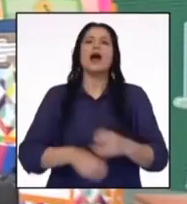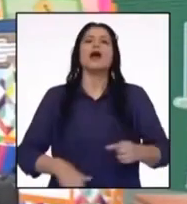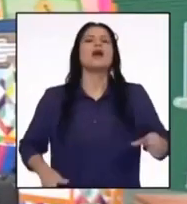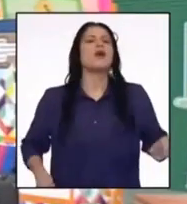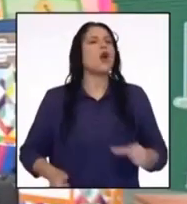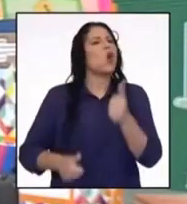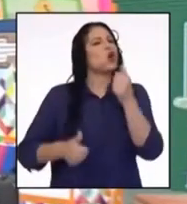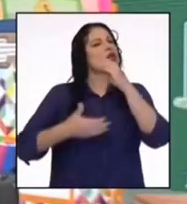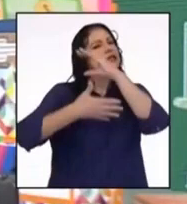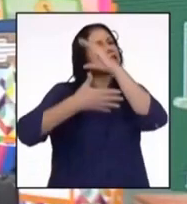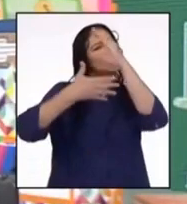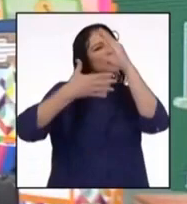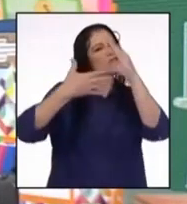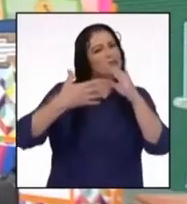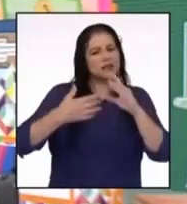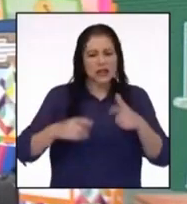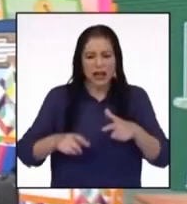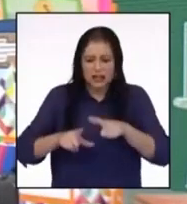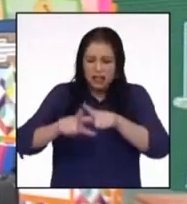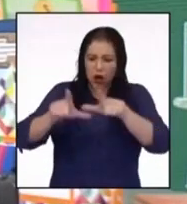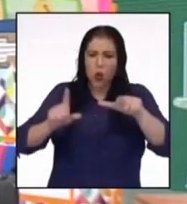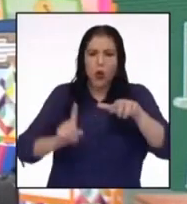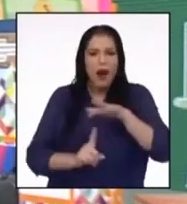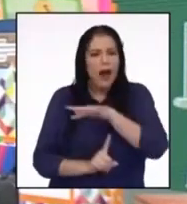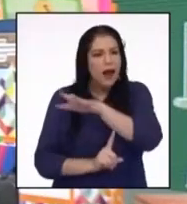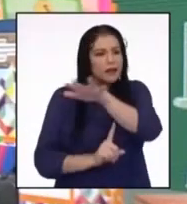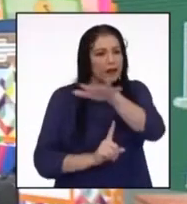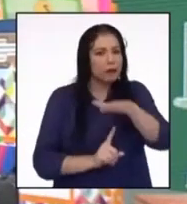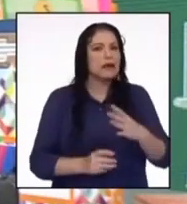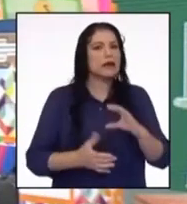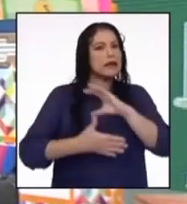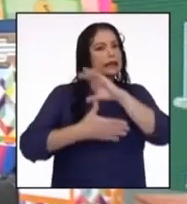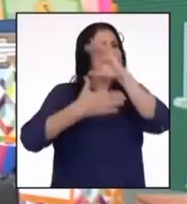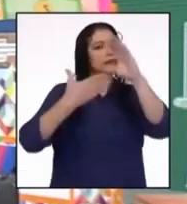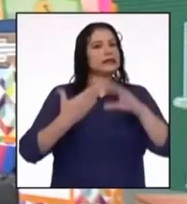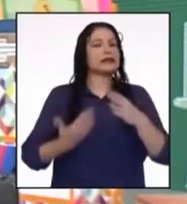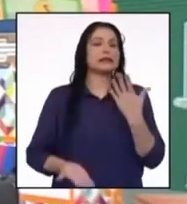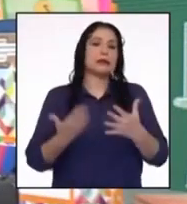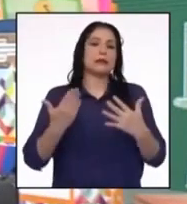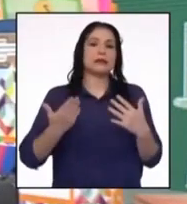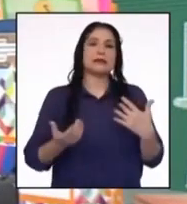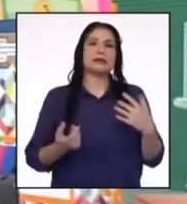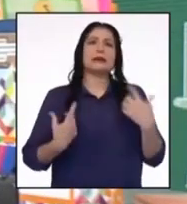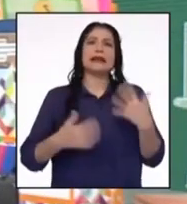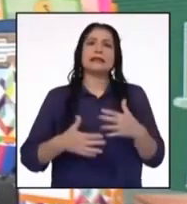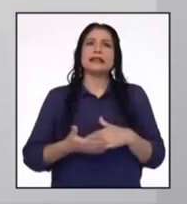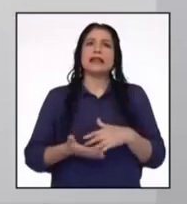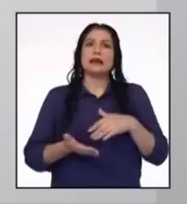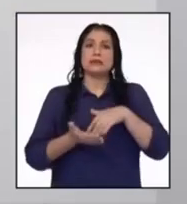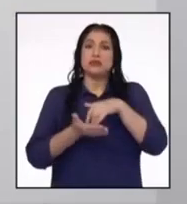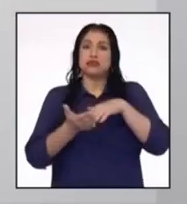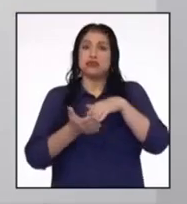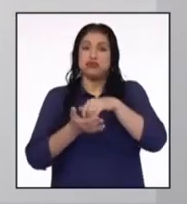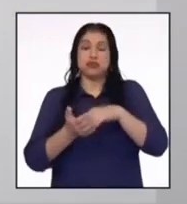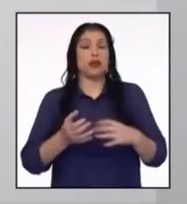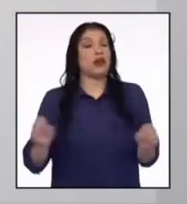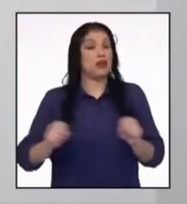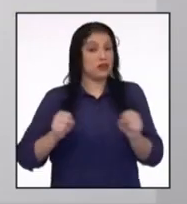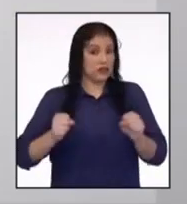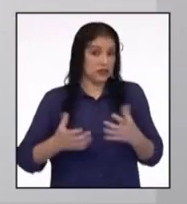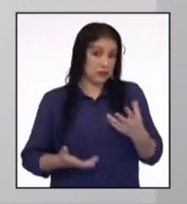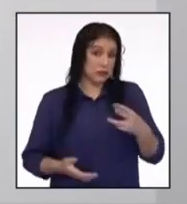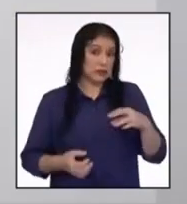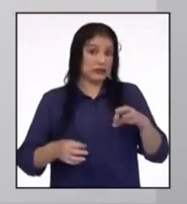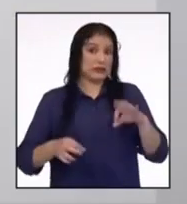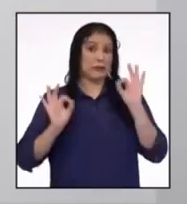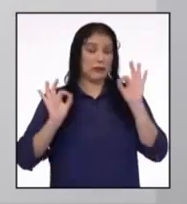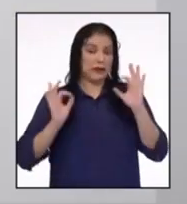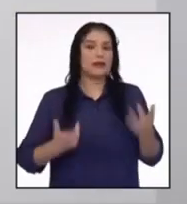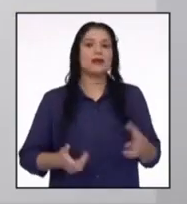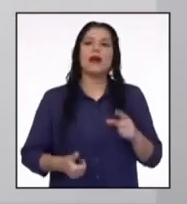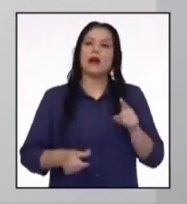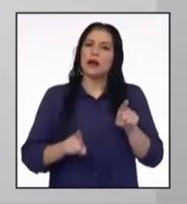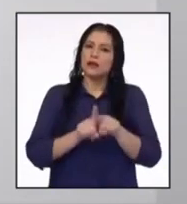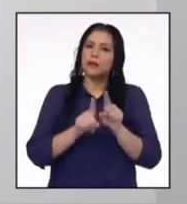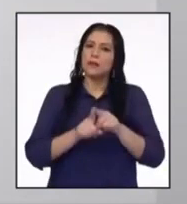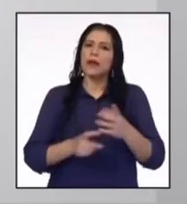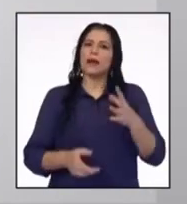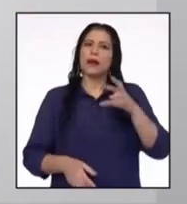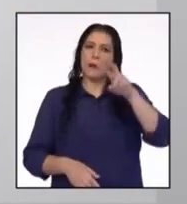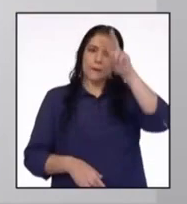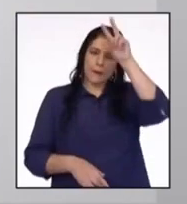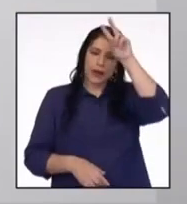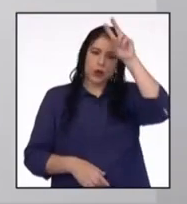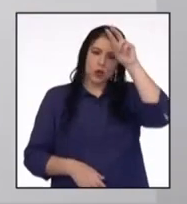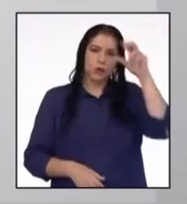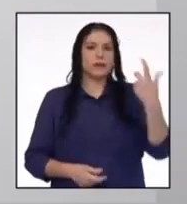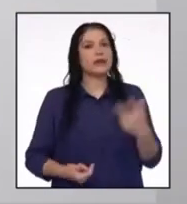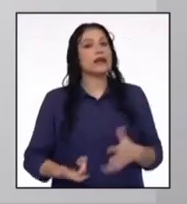otras características geográficas nos caracterizan que nos hacen más vulnerables ante peligros como los sismos? También es bueno recordar que nuestro